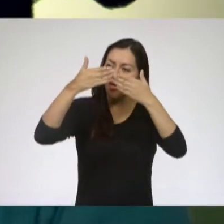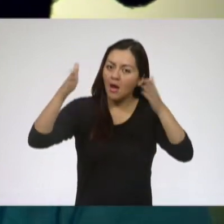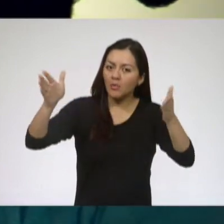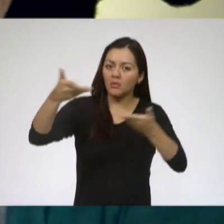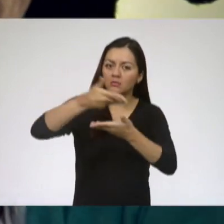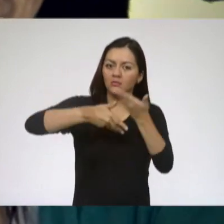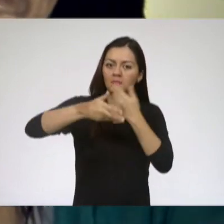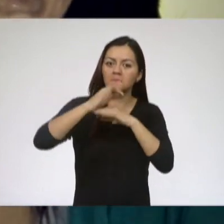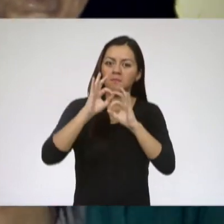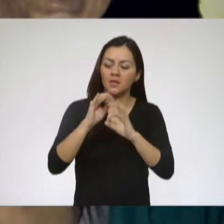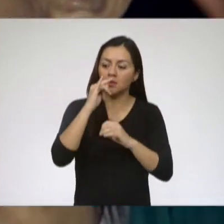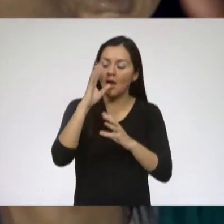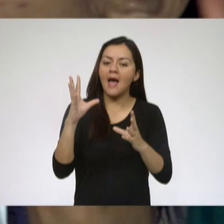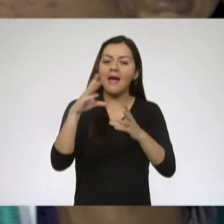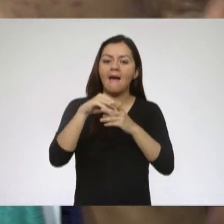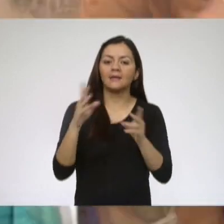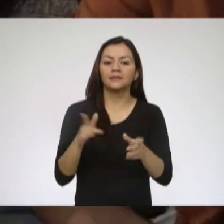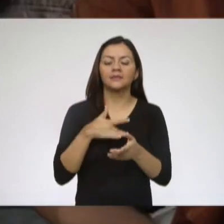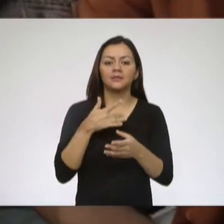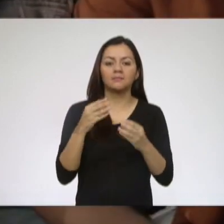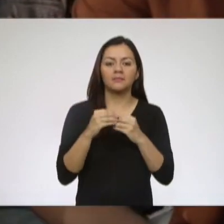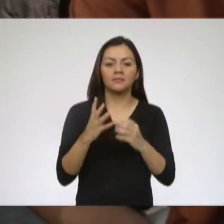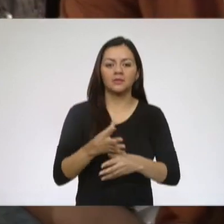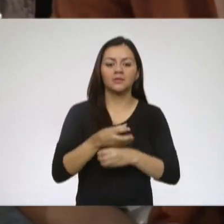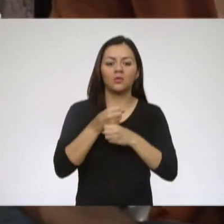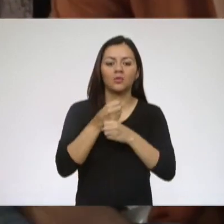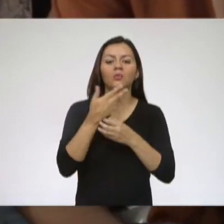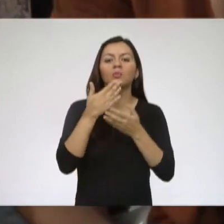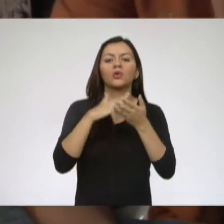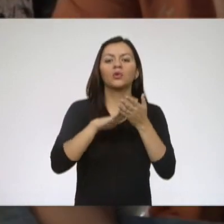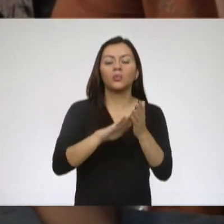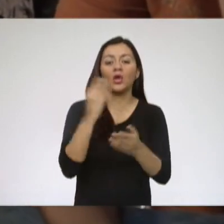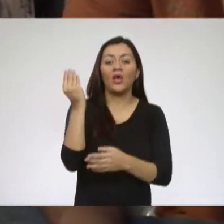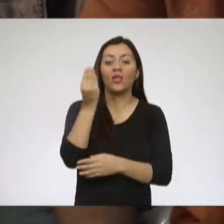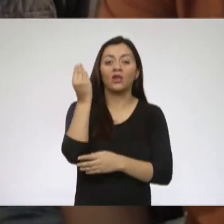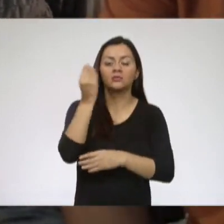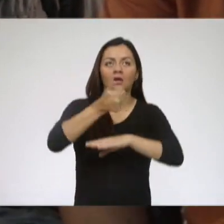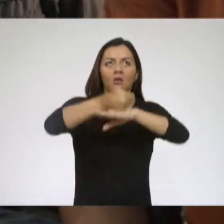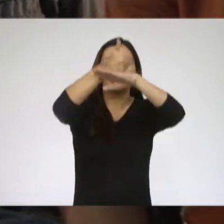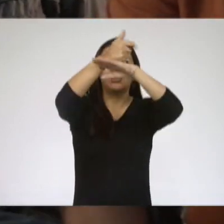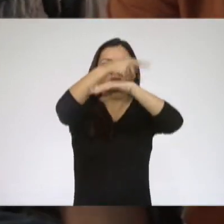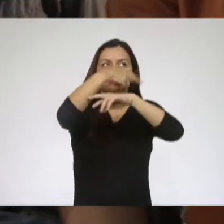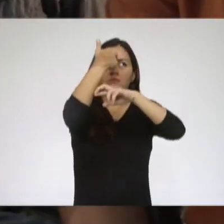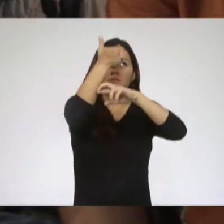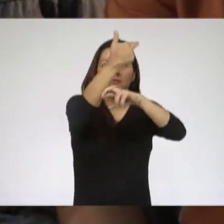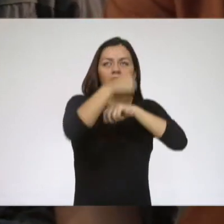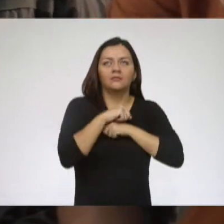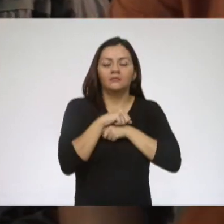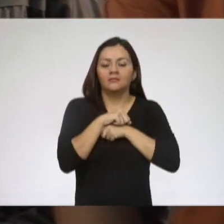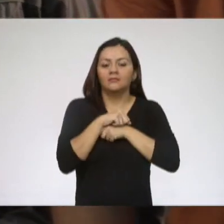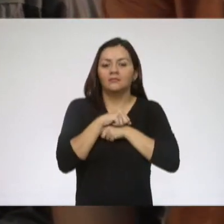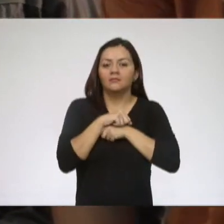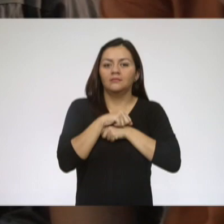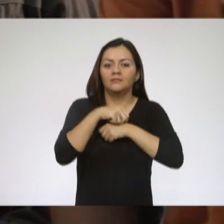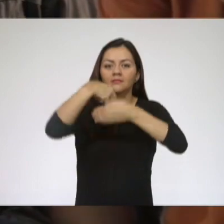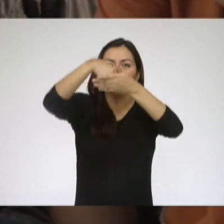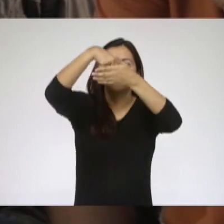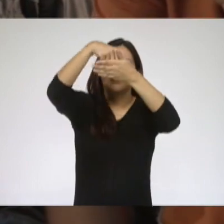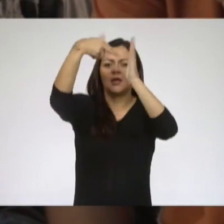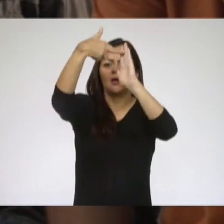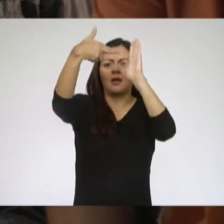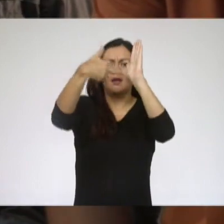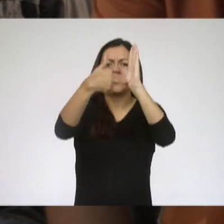lo siguiente, nosotros somos adolescentes, entonces, ¿qué es lo que pasa? El autoritarismo, el adultocentrismo, todo lo que ponen son unas reglas